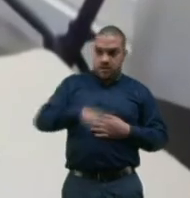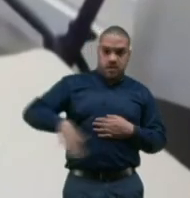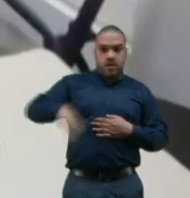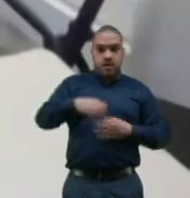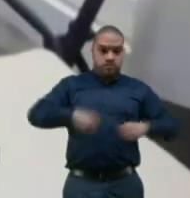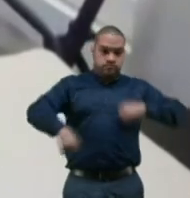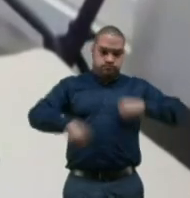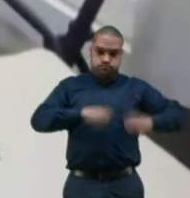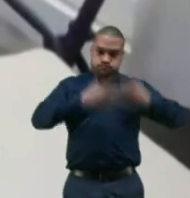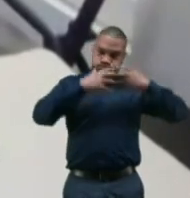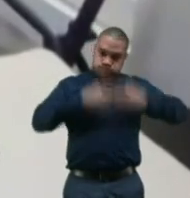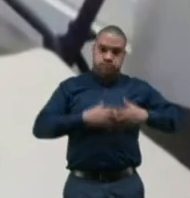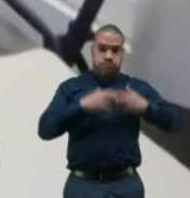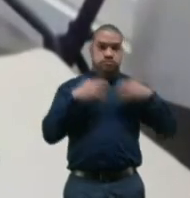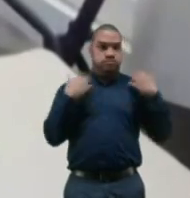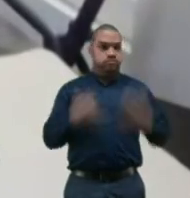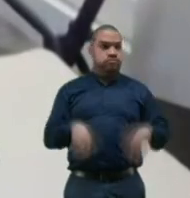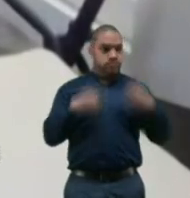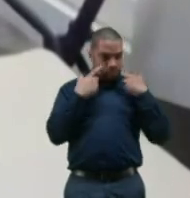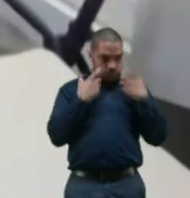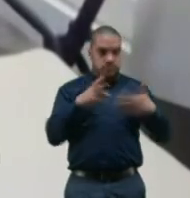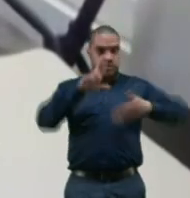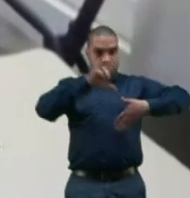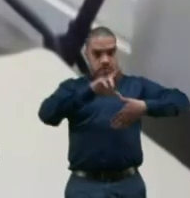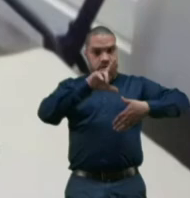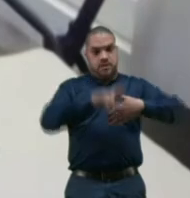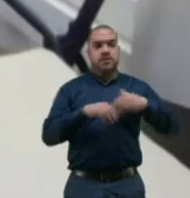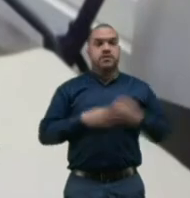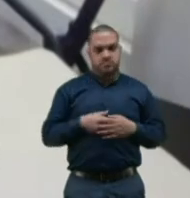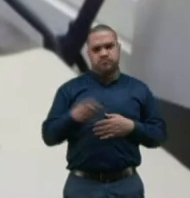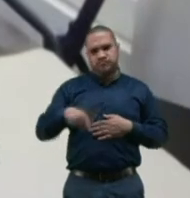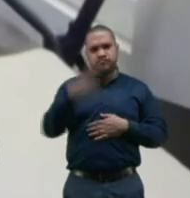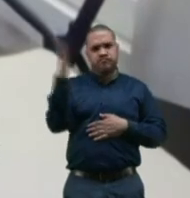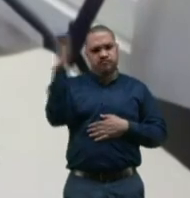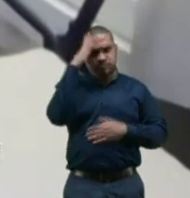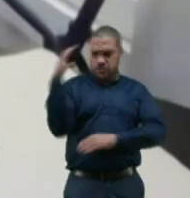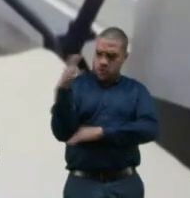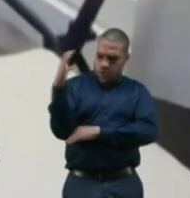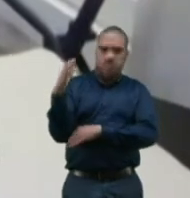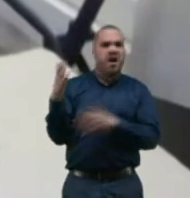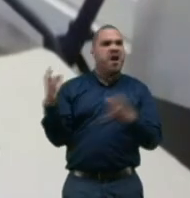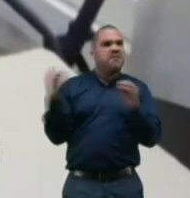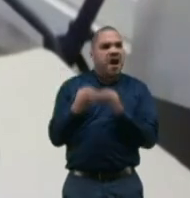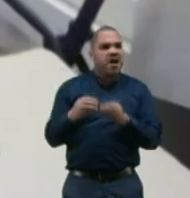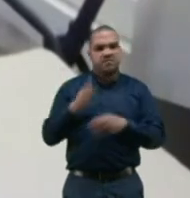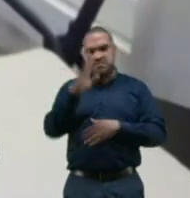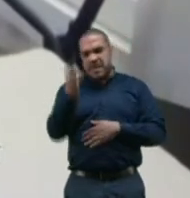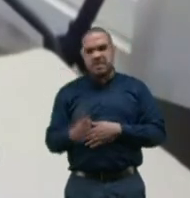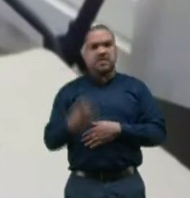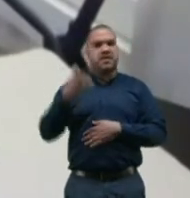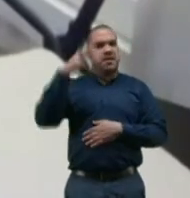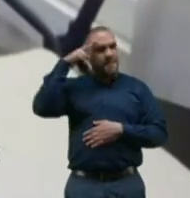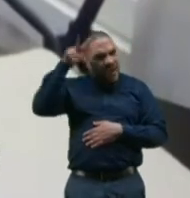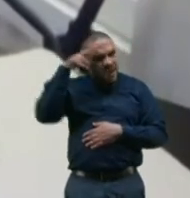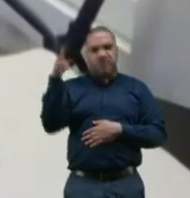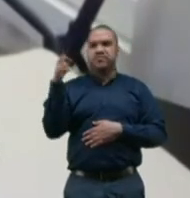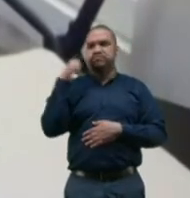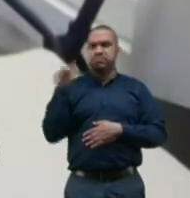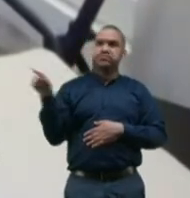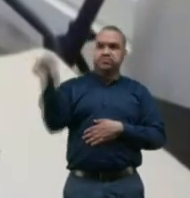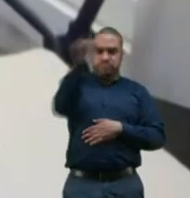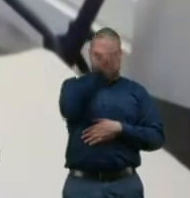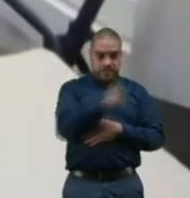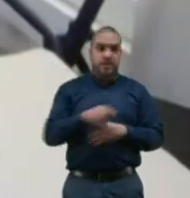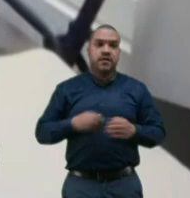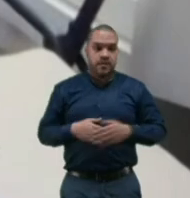más grande en toda Latinoamérica, porque opera, como sabes, no solamente en Colombia, sino en Brasil, en México y en otros mercados. La pregunta para